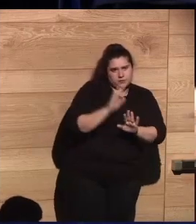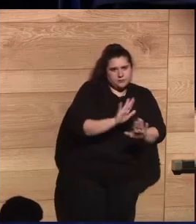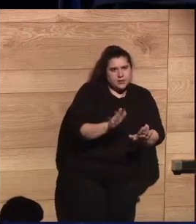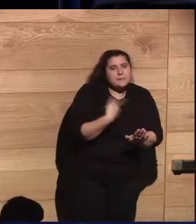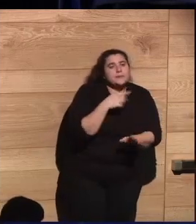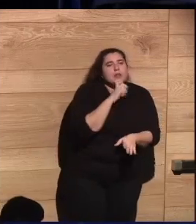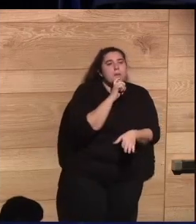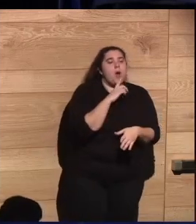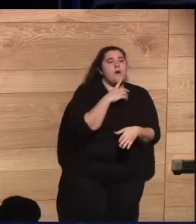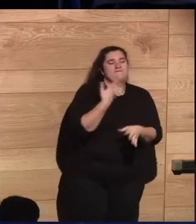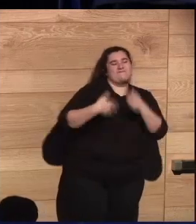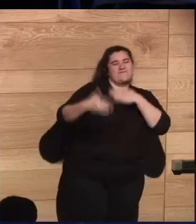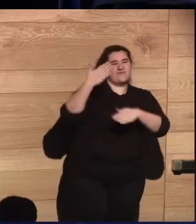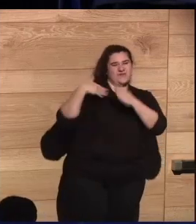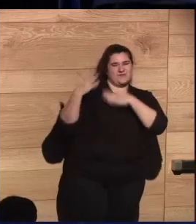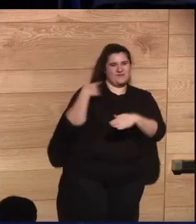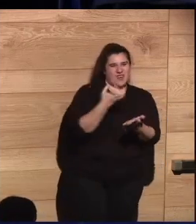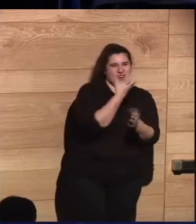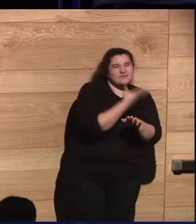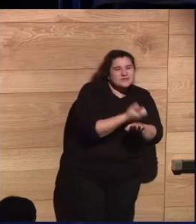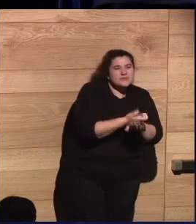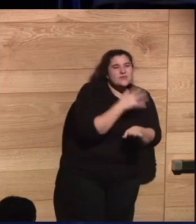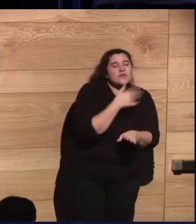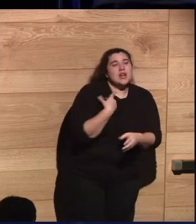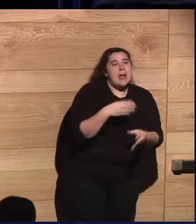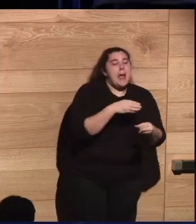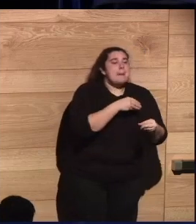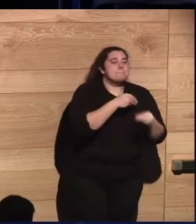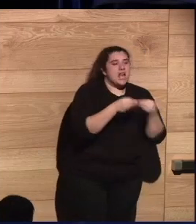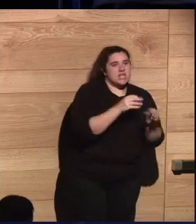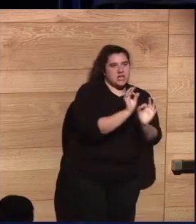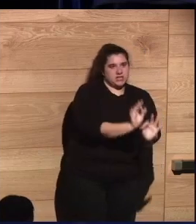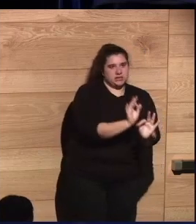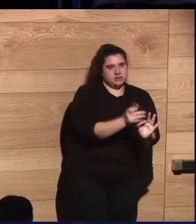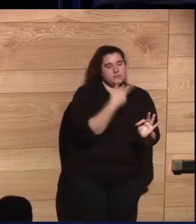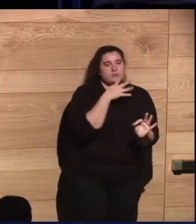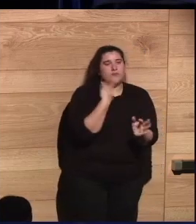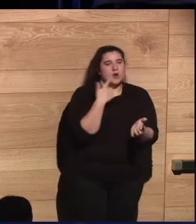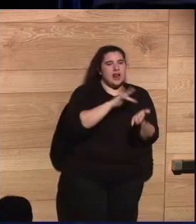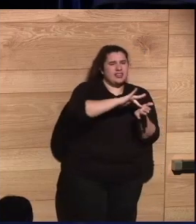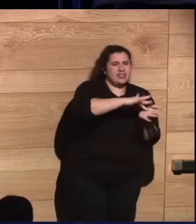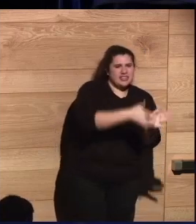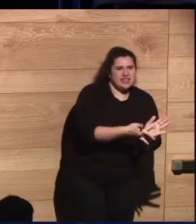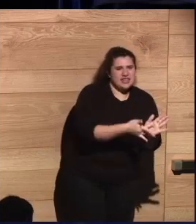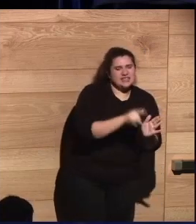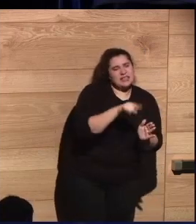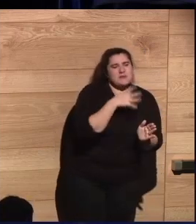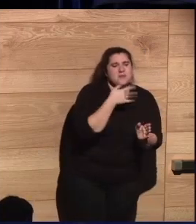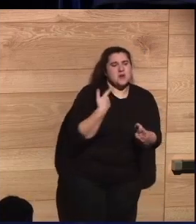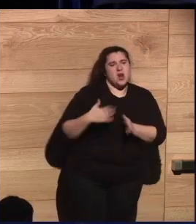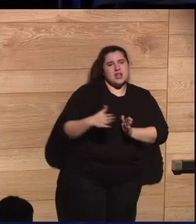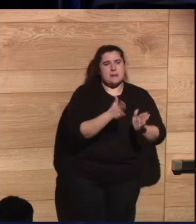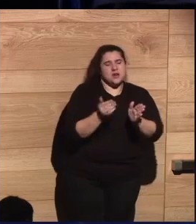del alambre todavía, los primitivos, ¿no? Y ese era el material, porque se había agotado. Se había agotado también, y porque no querían seguir también esa línea,